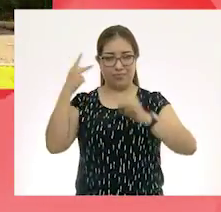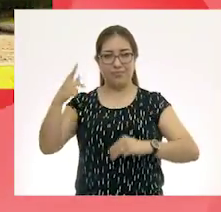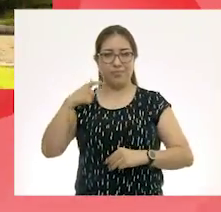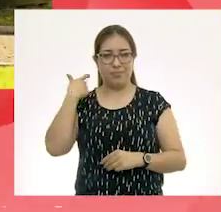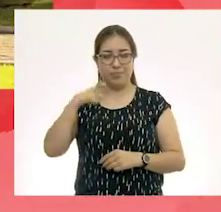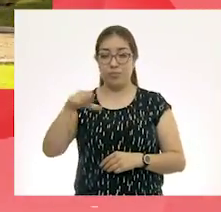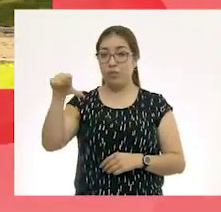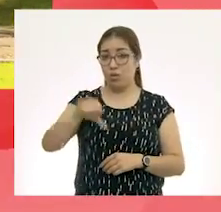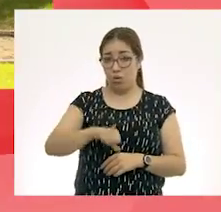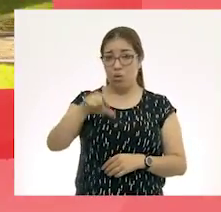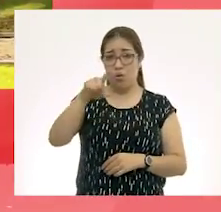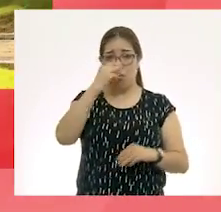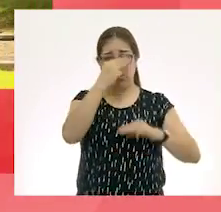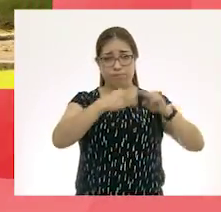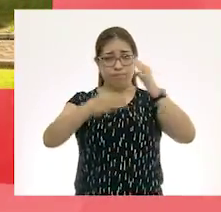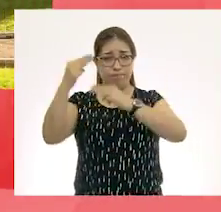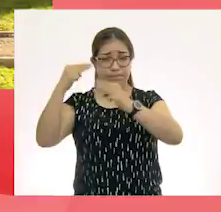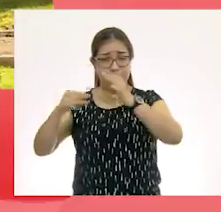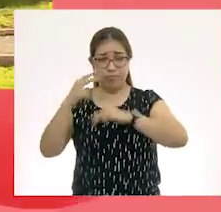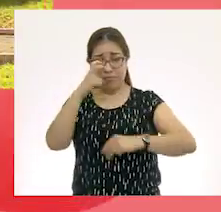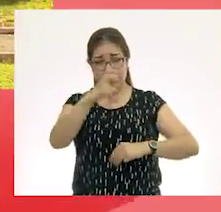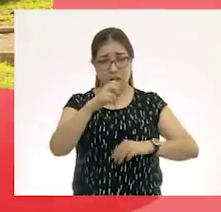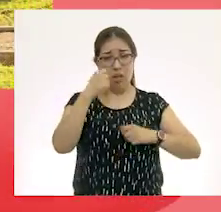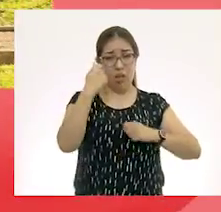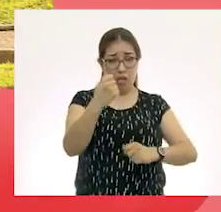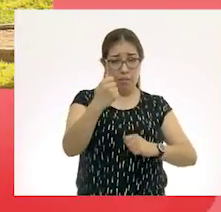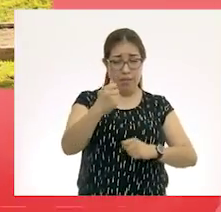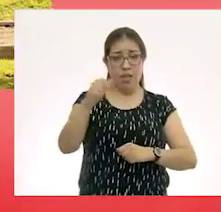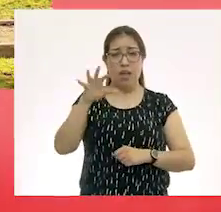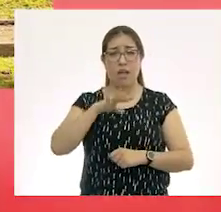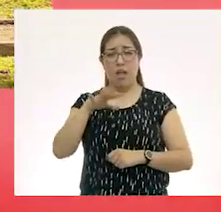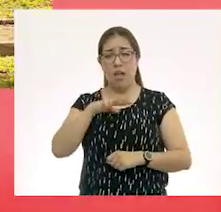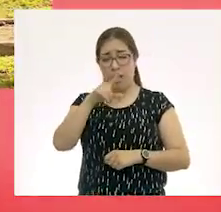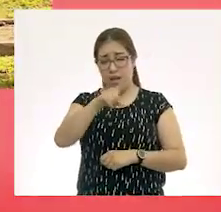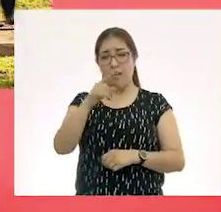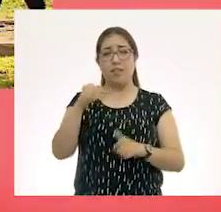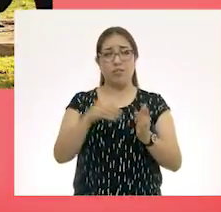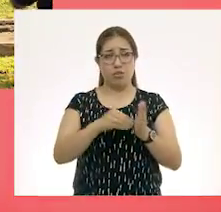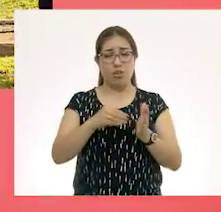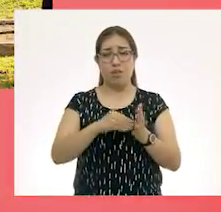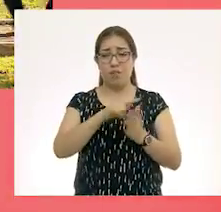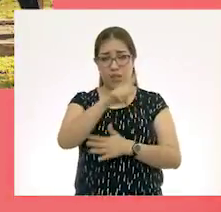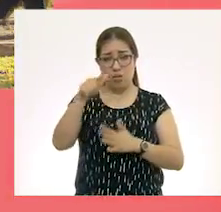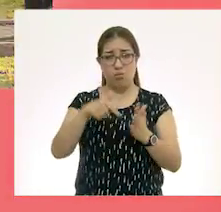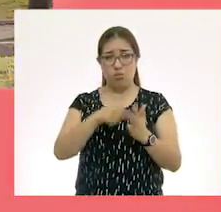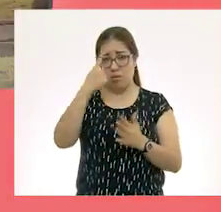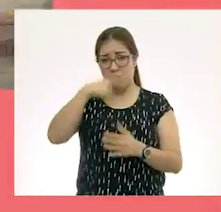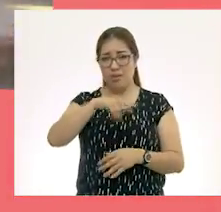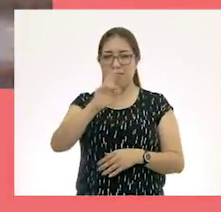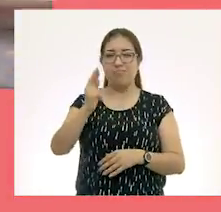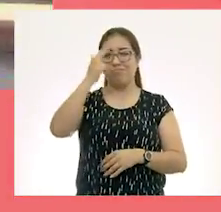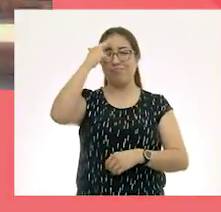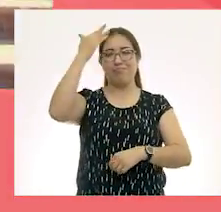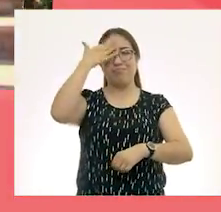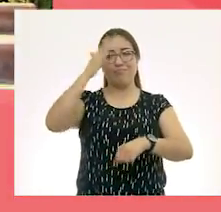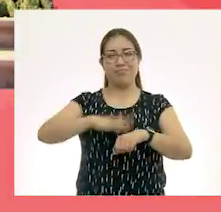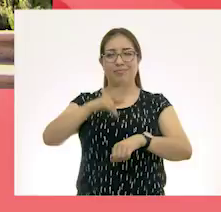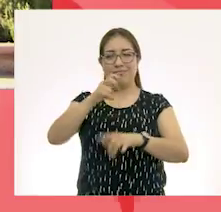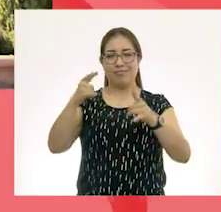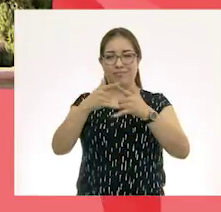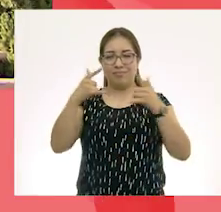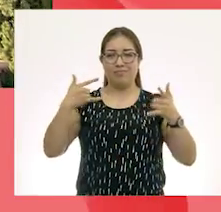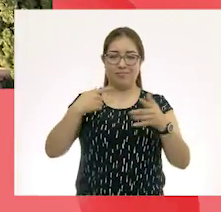en el Cerro de las Campanas, existe un pequeño obelisco que recuerda este histórico hecho. Reanudadas las